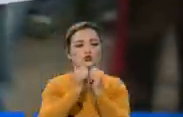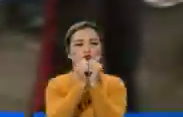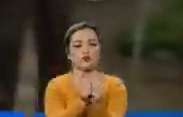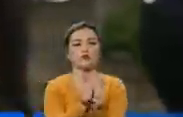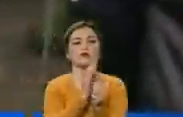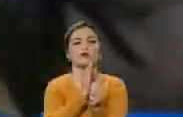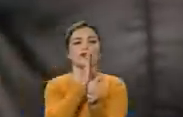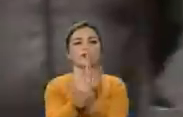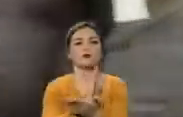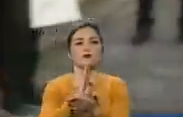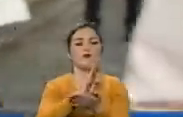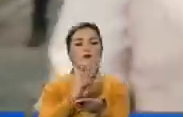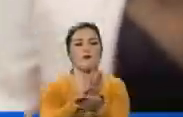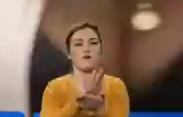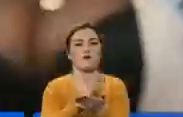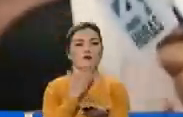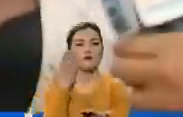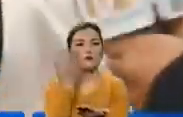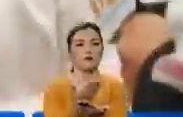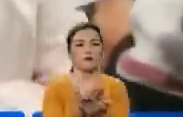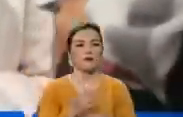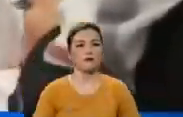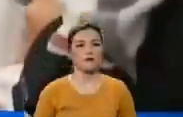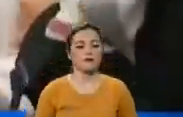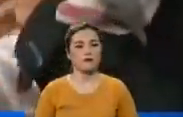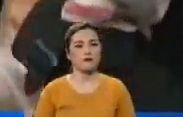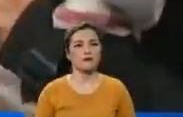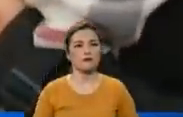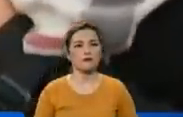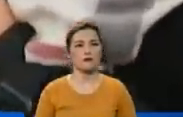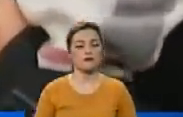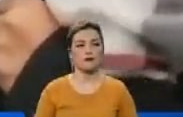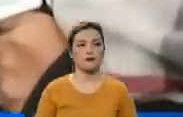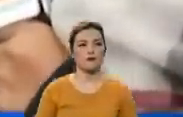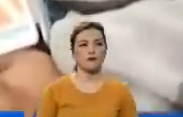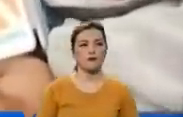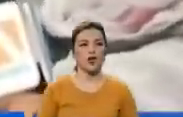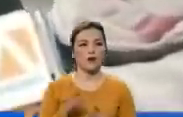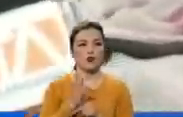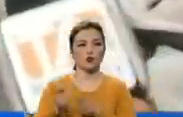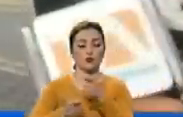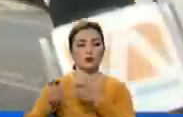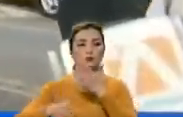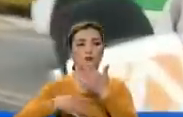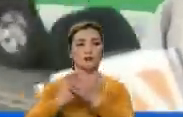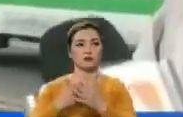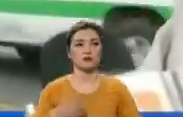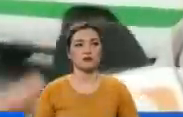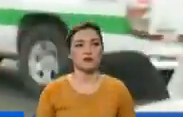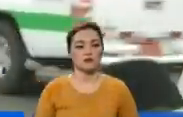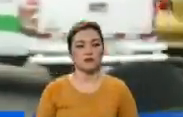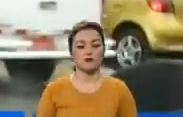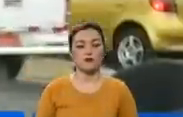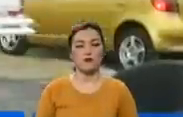siempre como barrio tranquilo. Muchísimas gracias. Venden productos de todo, ¿qué es lo que está ocurriendo? Cuéntenos un poquito de este